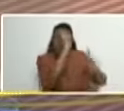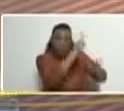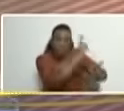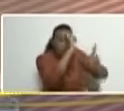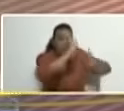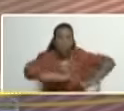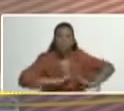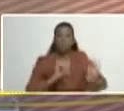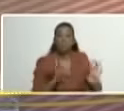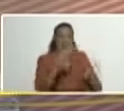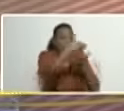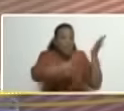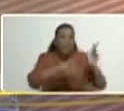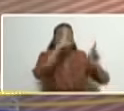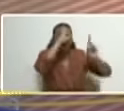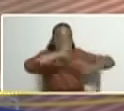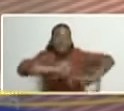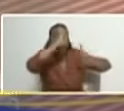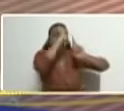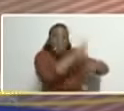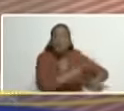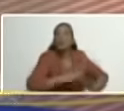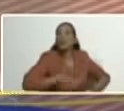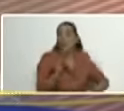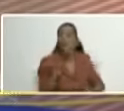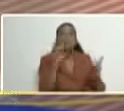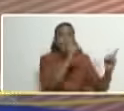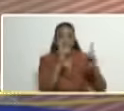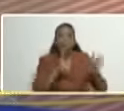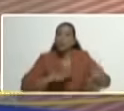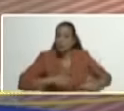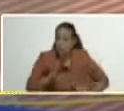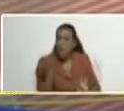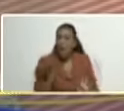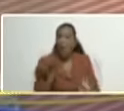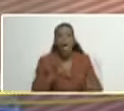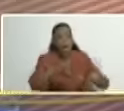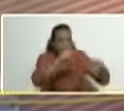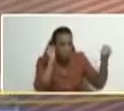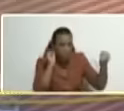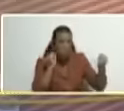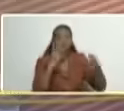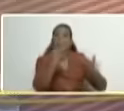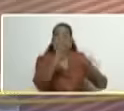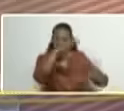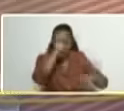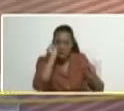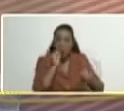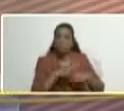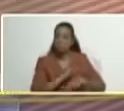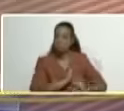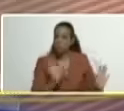Respetar el memorándum, quiero. Diálogo, quiero. Entendimiento, quiero.